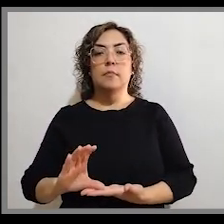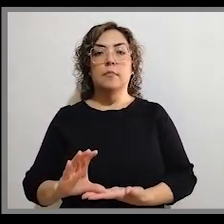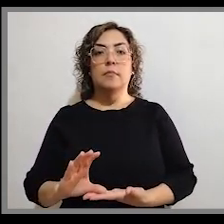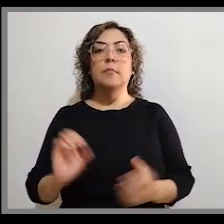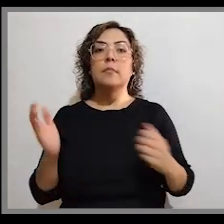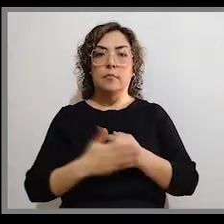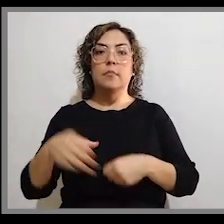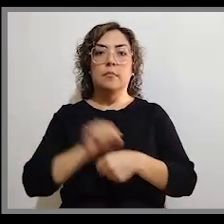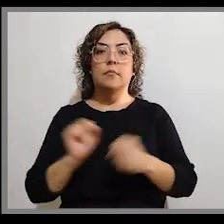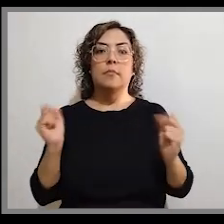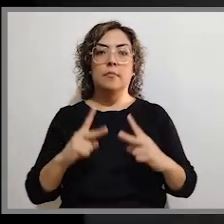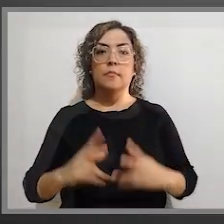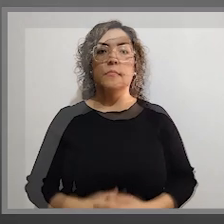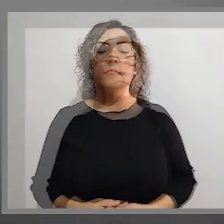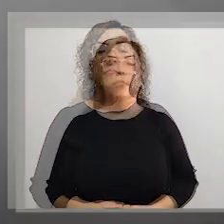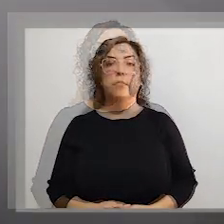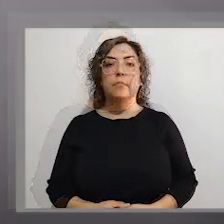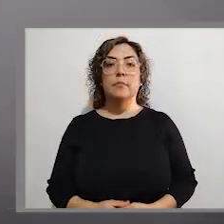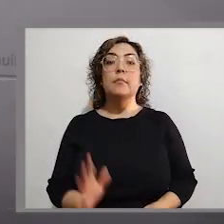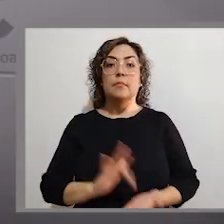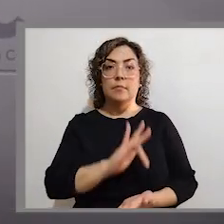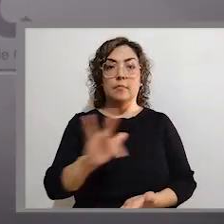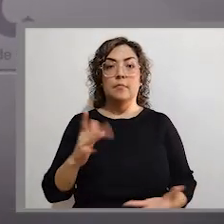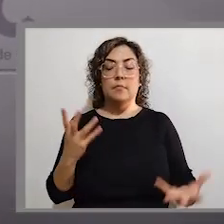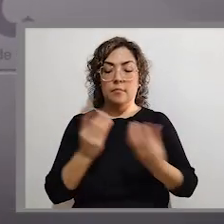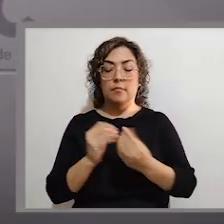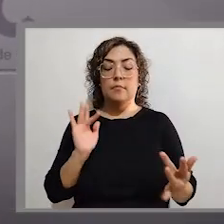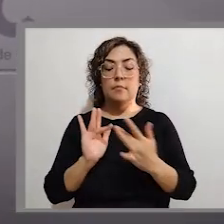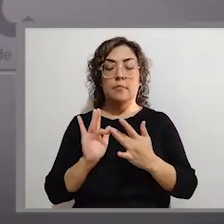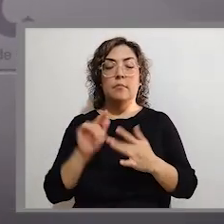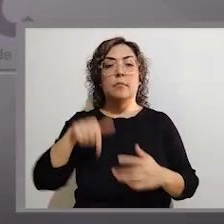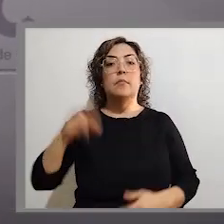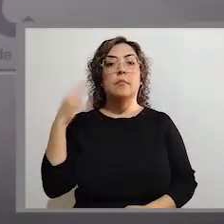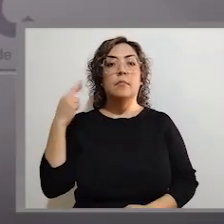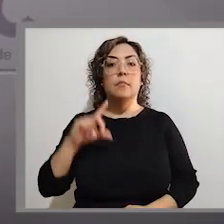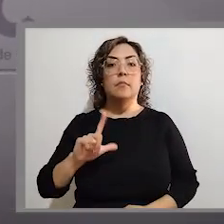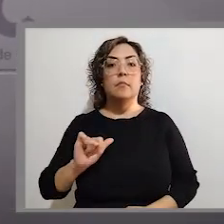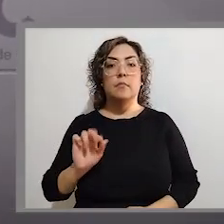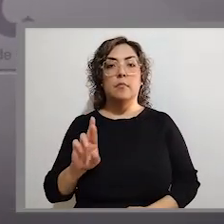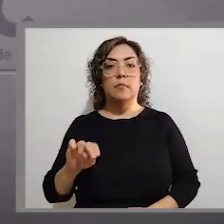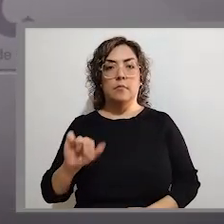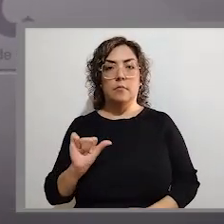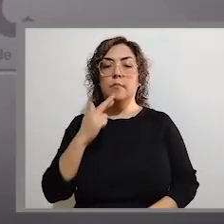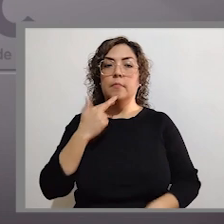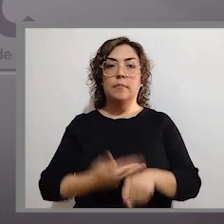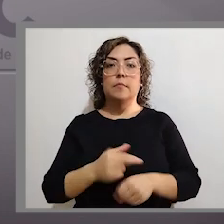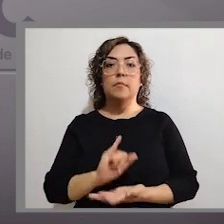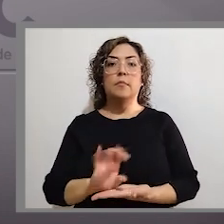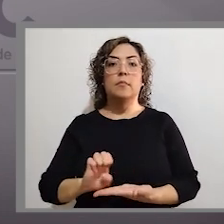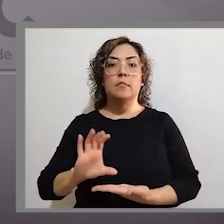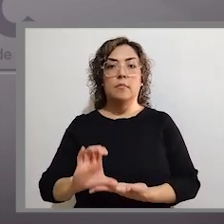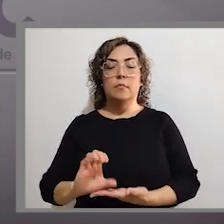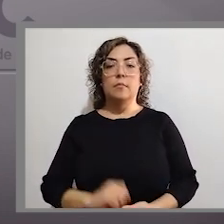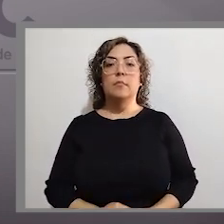Hasta la próxima semana. Gracias por acompañarnos en una emisión más de La Urna, llevado hasta ustedes